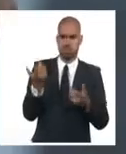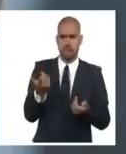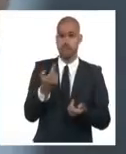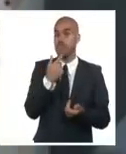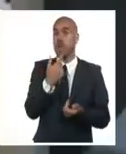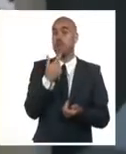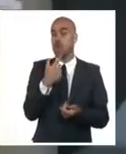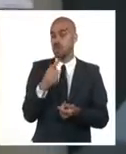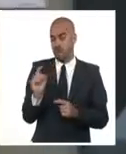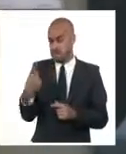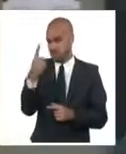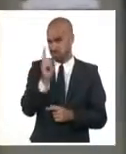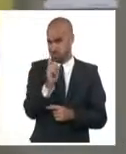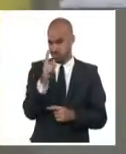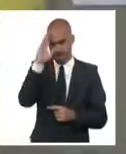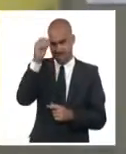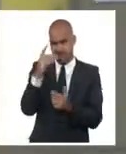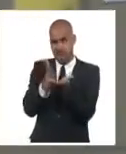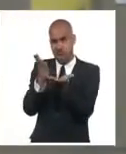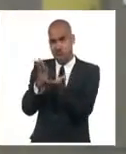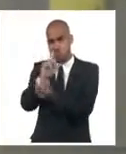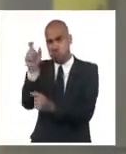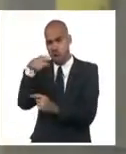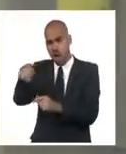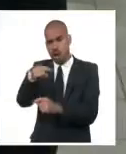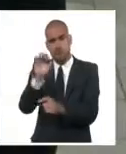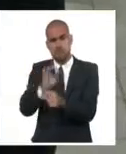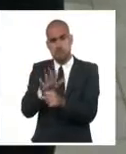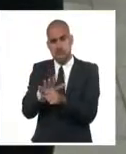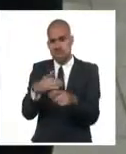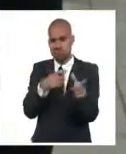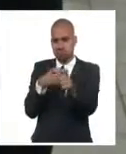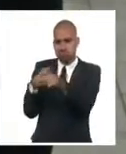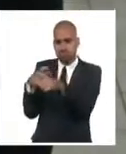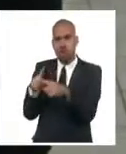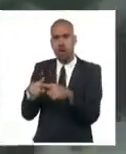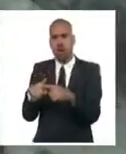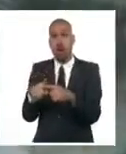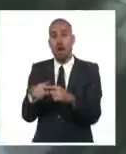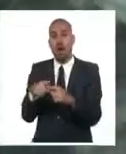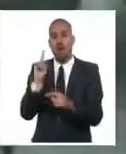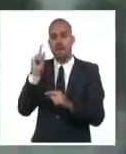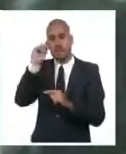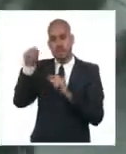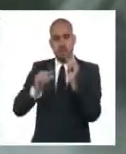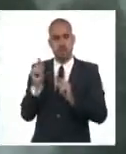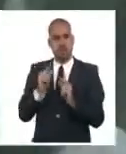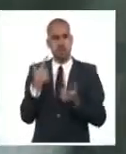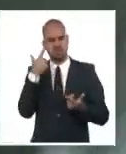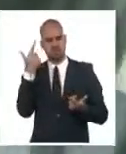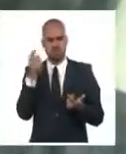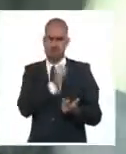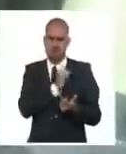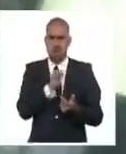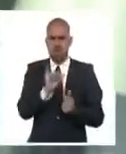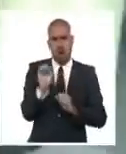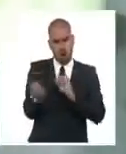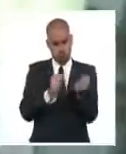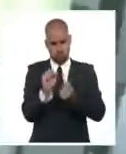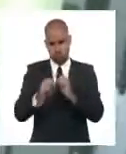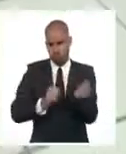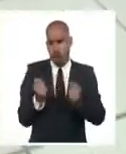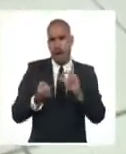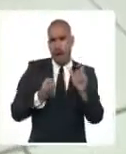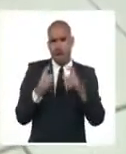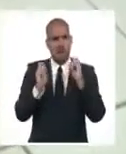en una escuela divide la escena política estadounidense entre quienes desean poner restricciones y control a la adquisición de armamento y